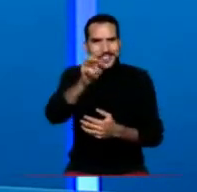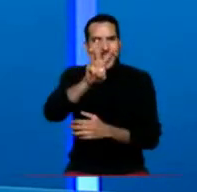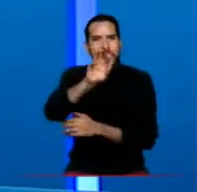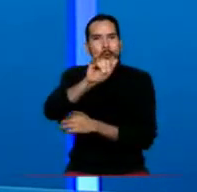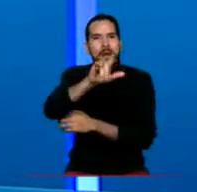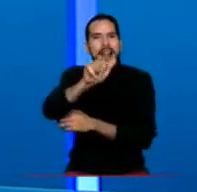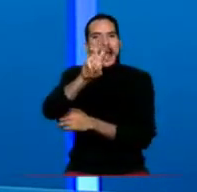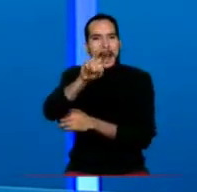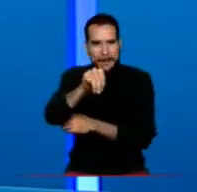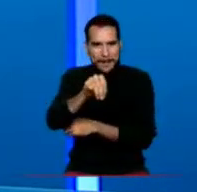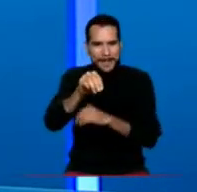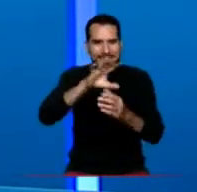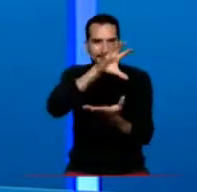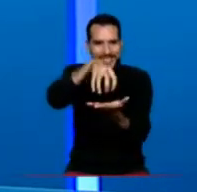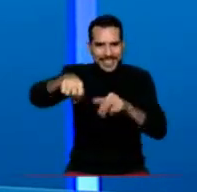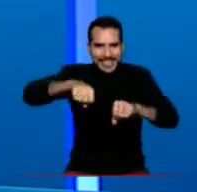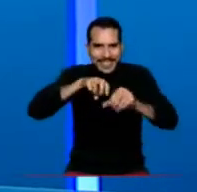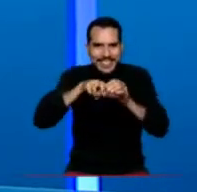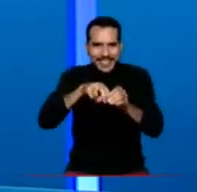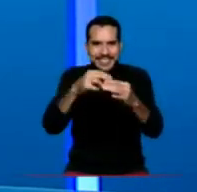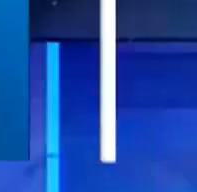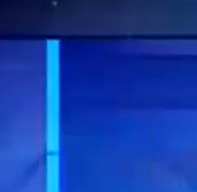bastante congestionadas las vías, ¿no?